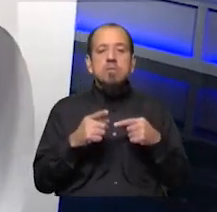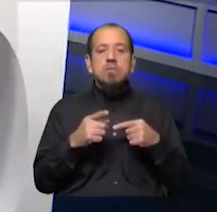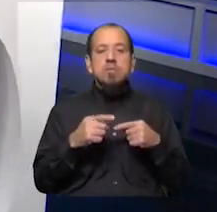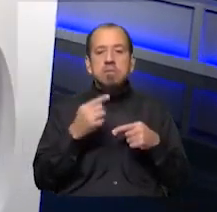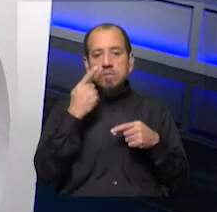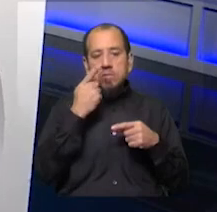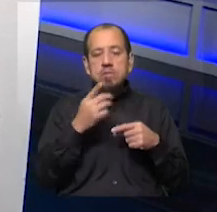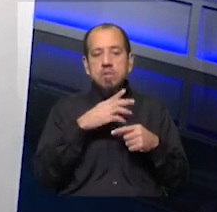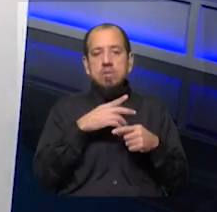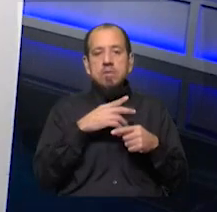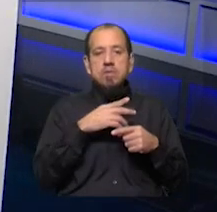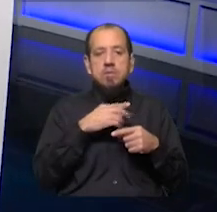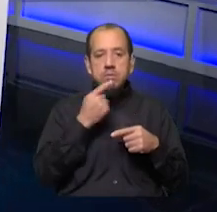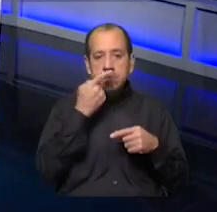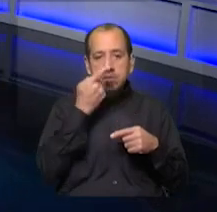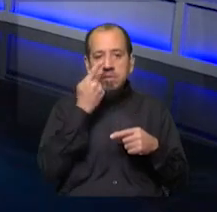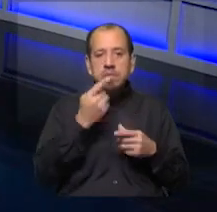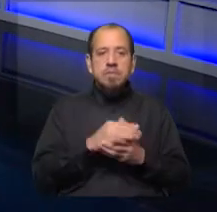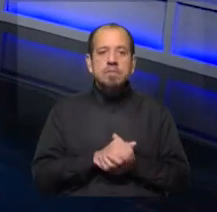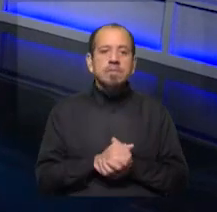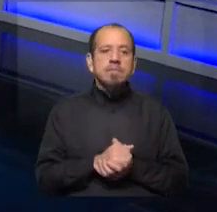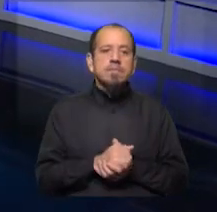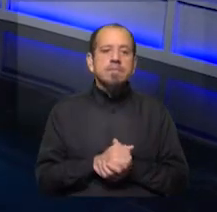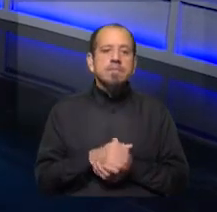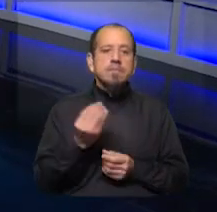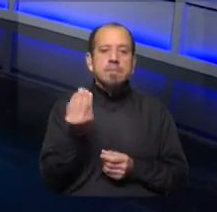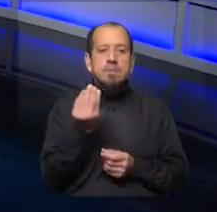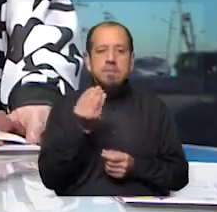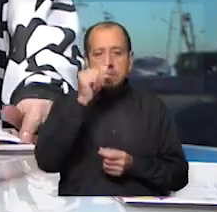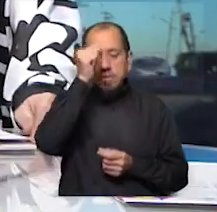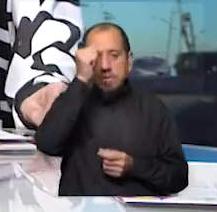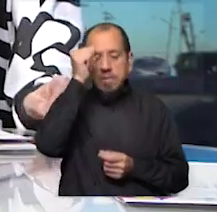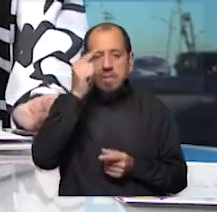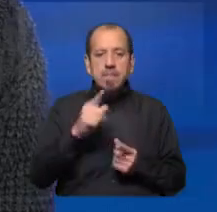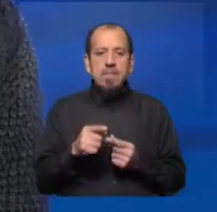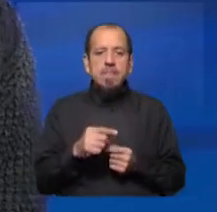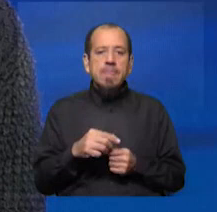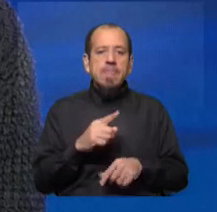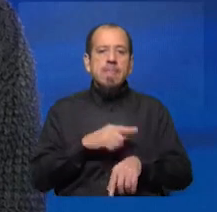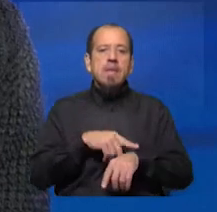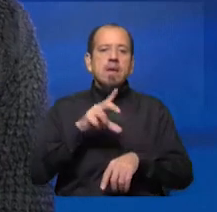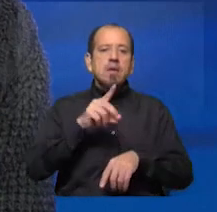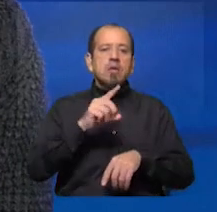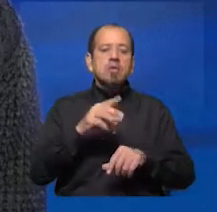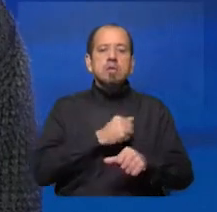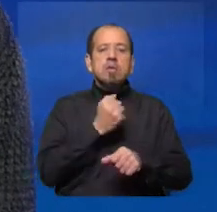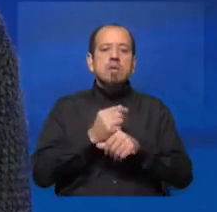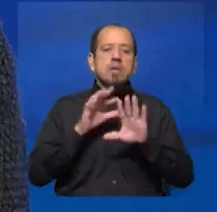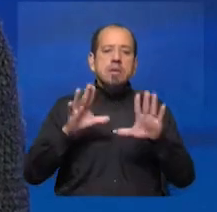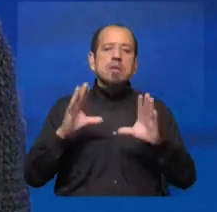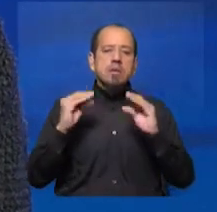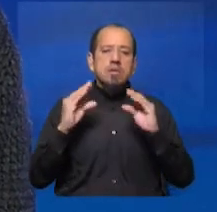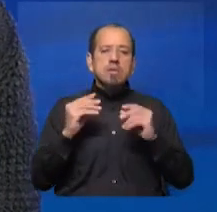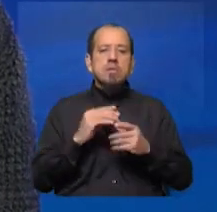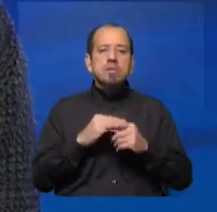y descubrimos un mundo que está buenísimo bueno sábado y domingo en qué horarios a 22 horas